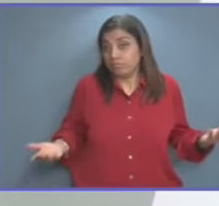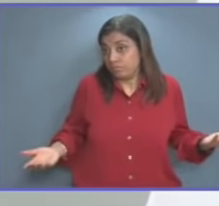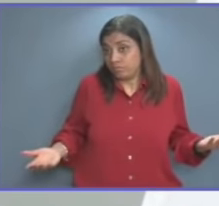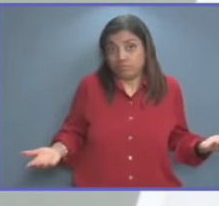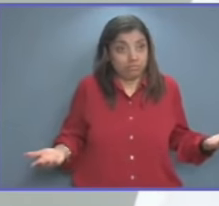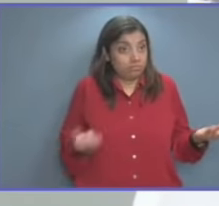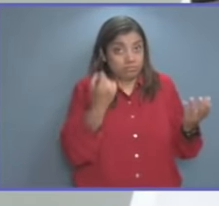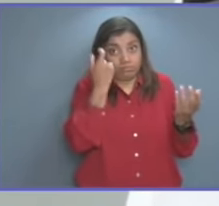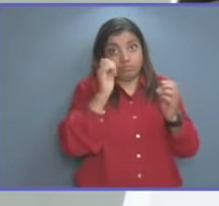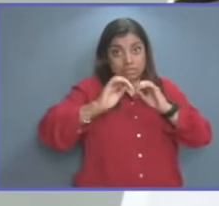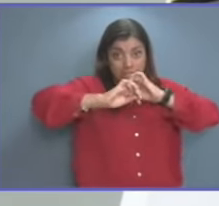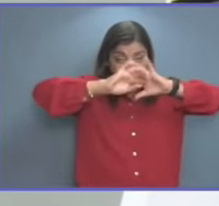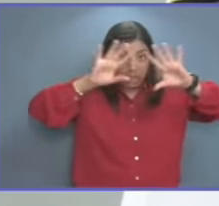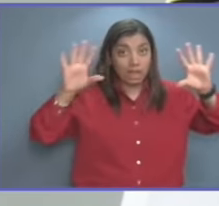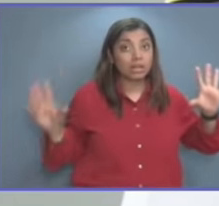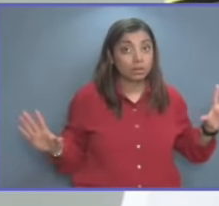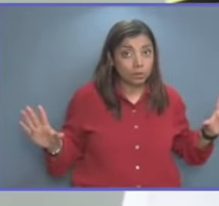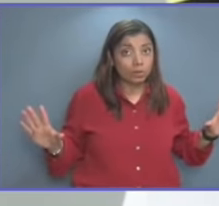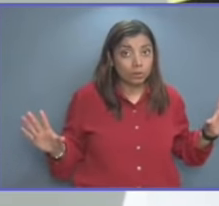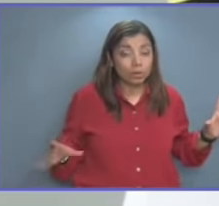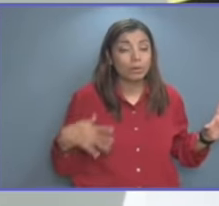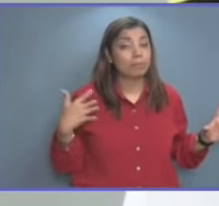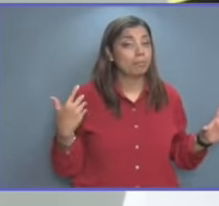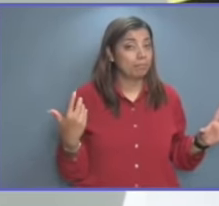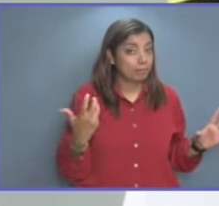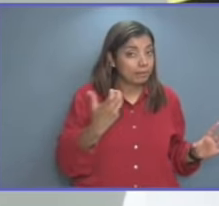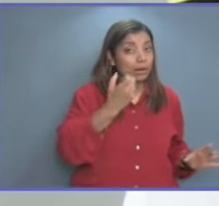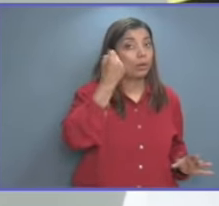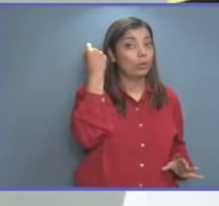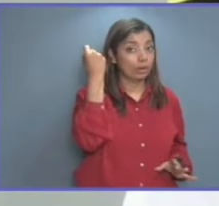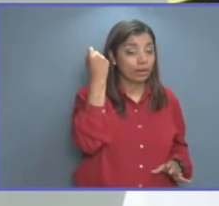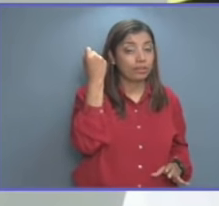panorama más claro pero para lograr estar